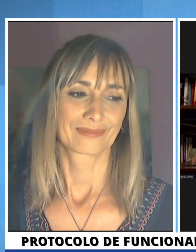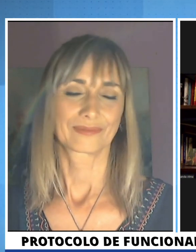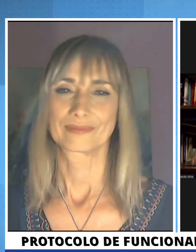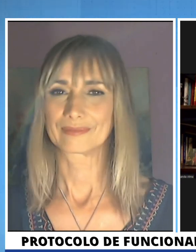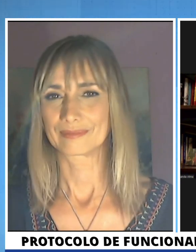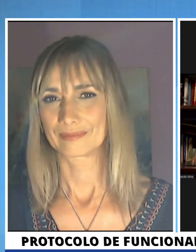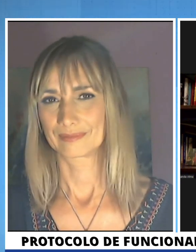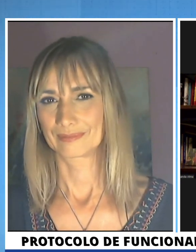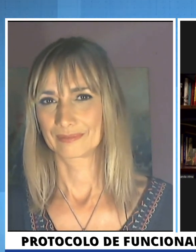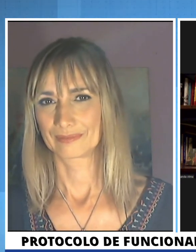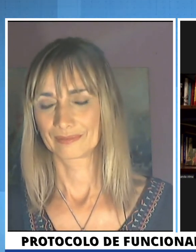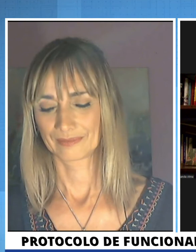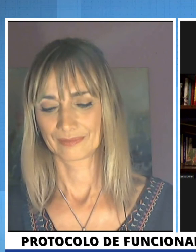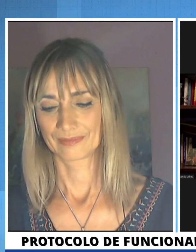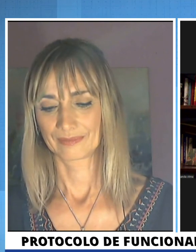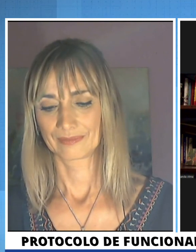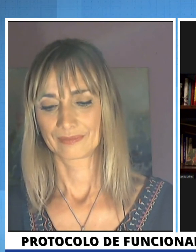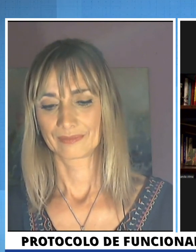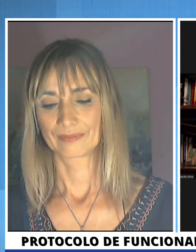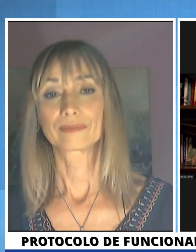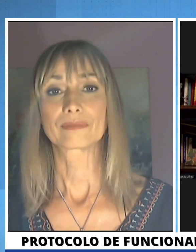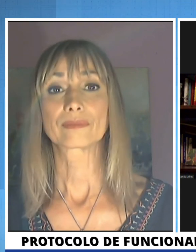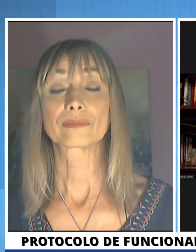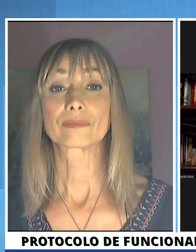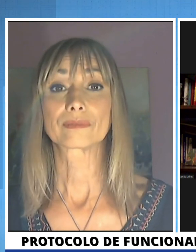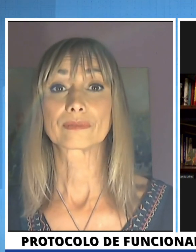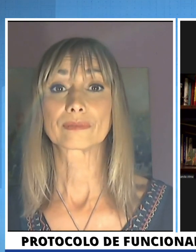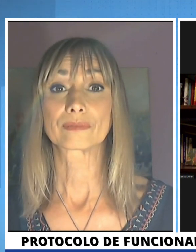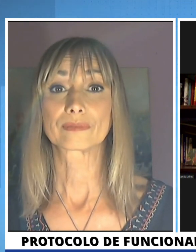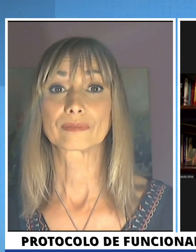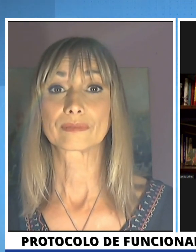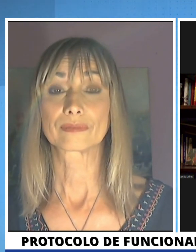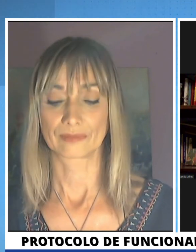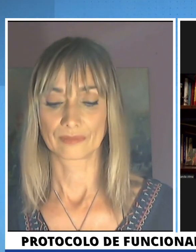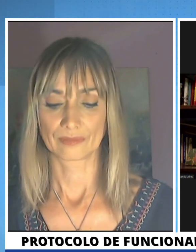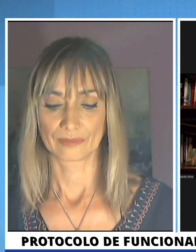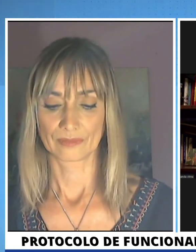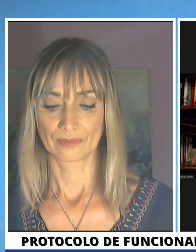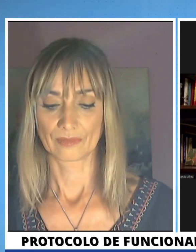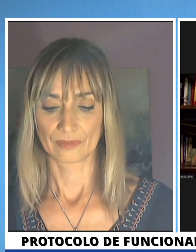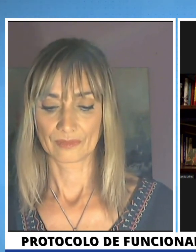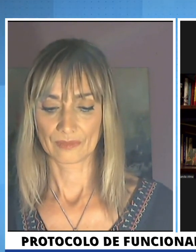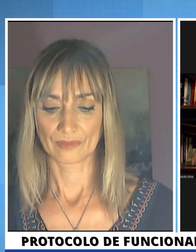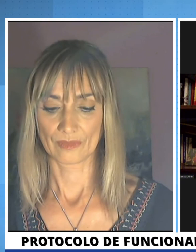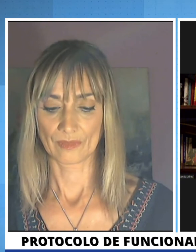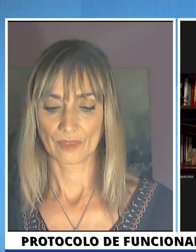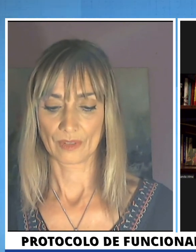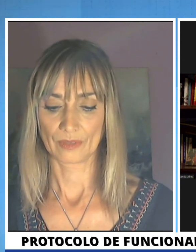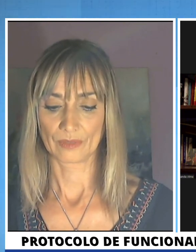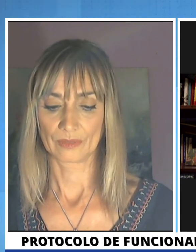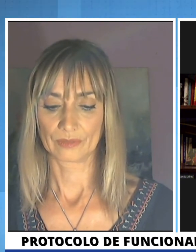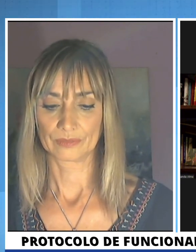si bien está claro que no se pueden hacer sesiones presenciales, Karin, vos sabés que ya son 5 los diputados